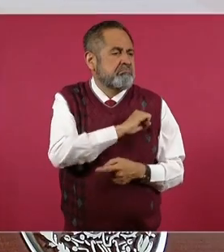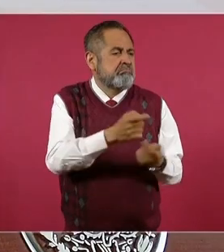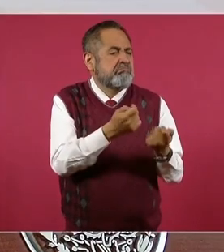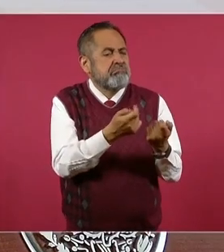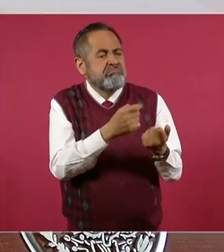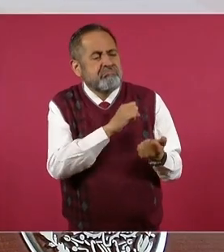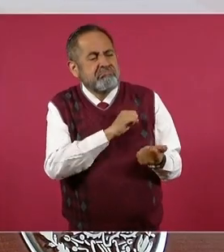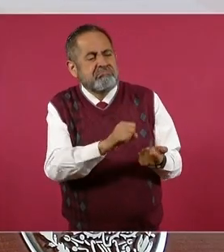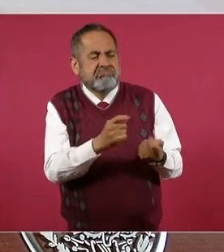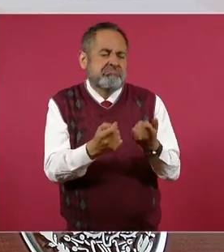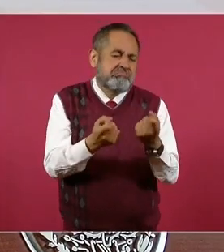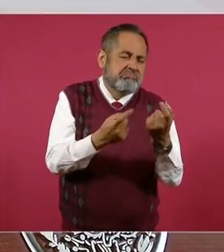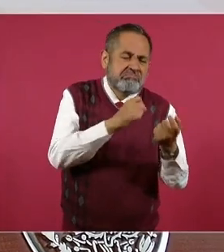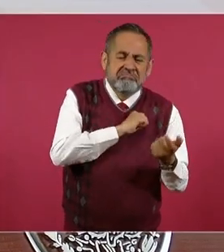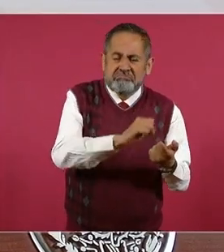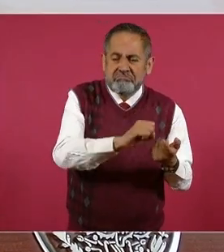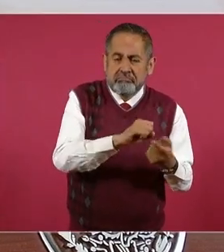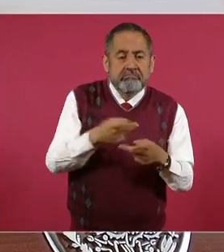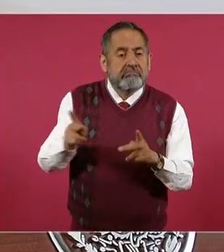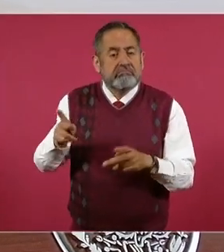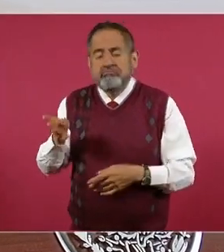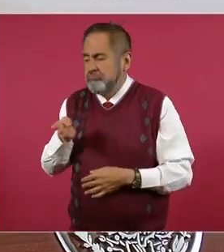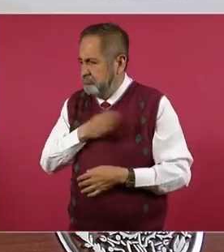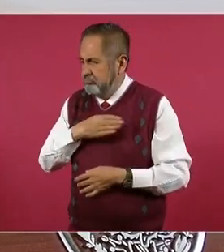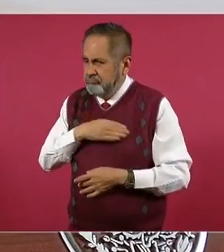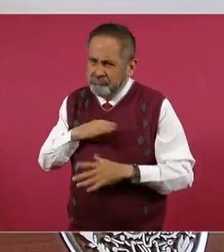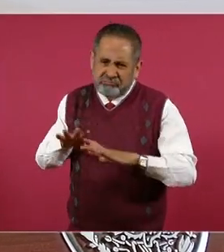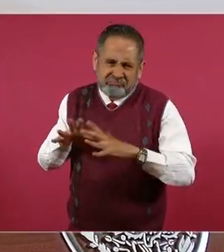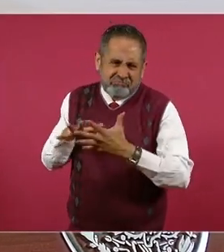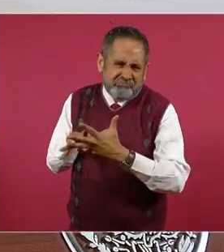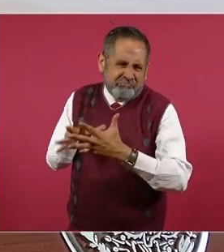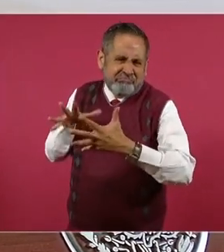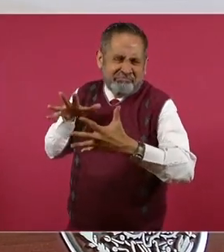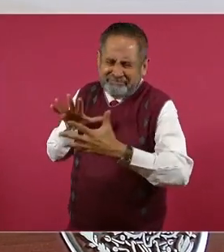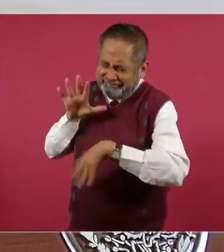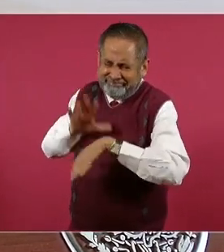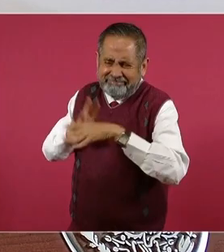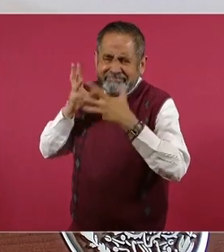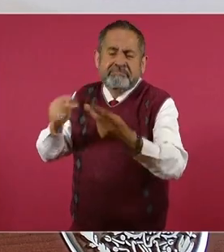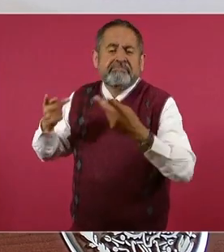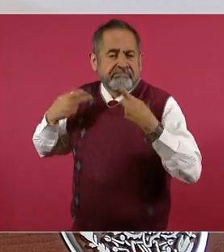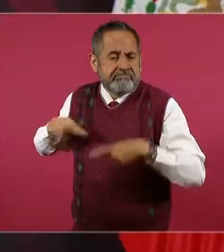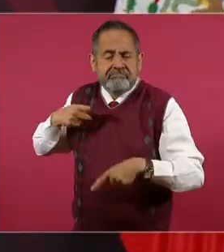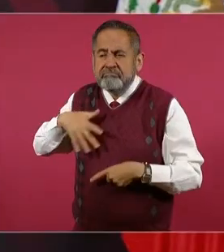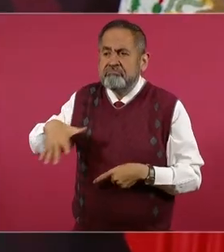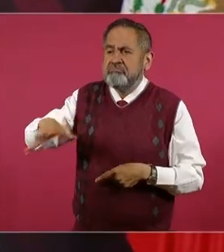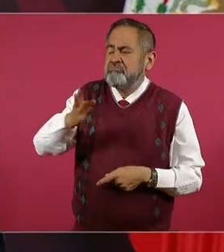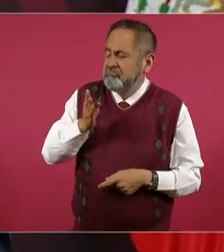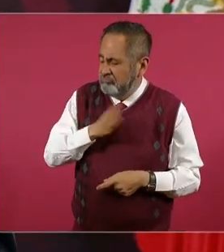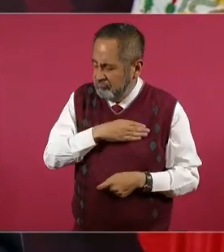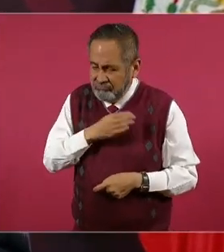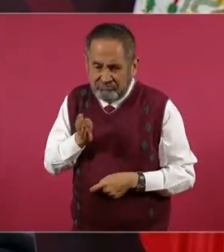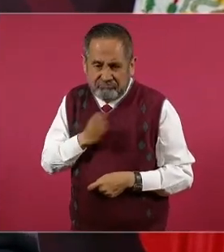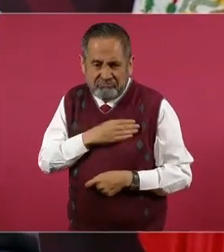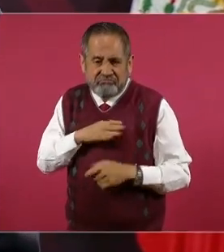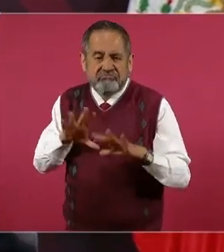existir en nuestro pueblo, que somos más buenos, muchos más buenos, pero de